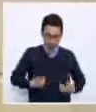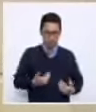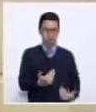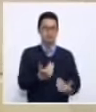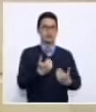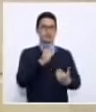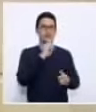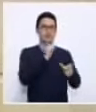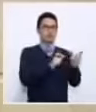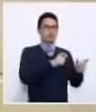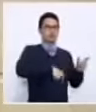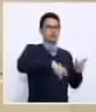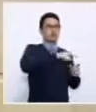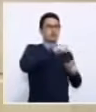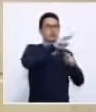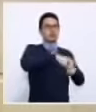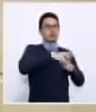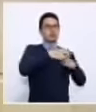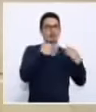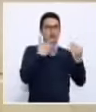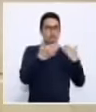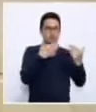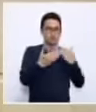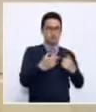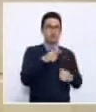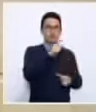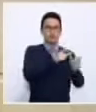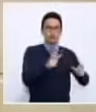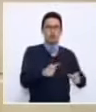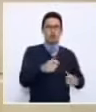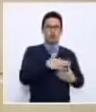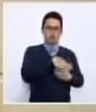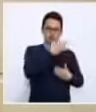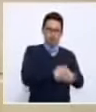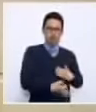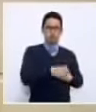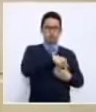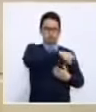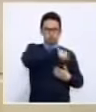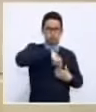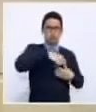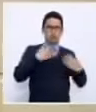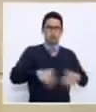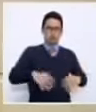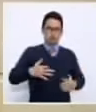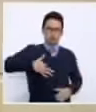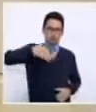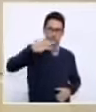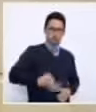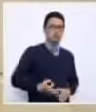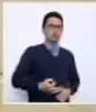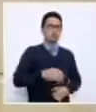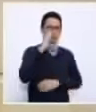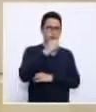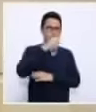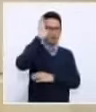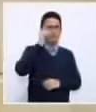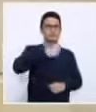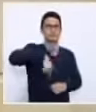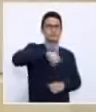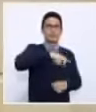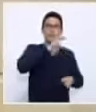y digno y trabajador y las personas más honradas y honestas de este país. Vengo representando primeramente a los paperos,